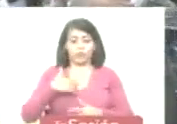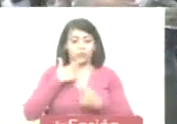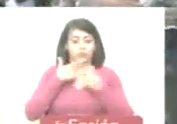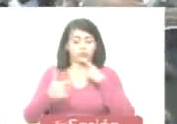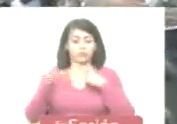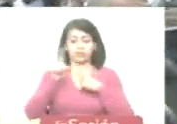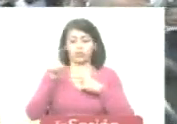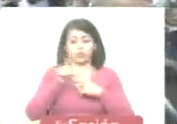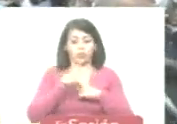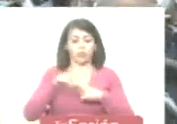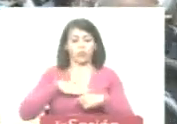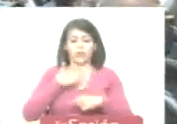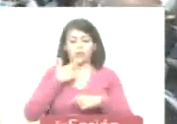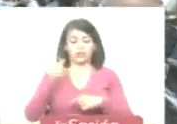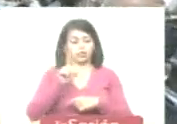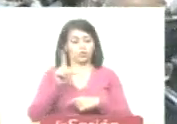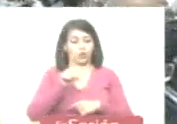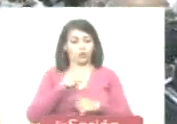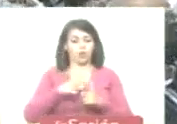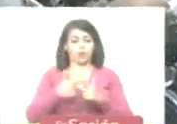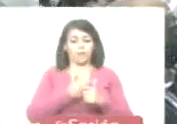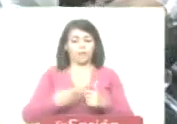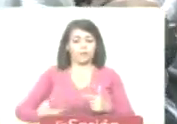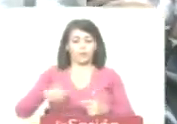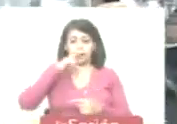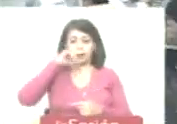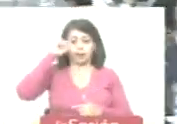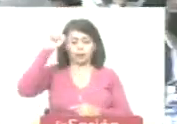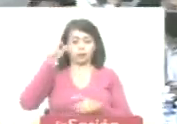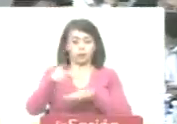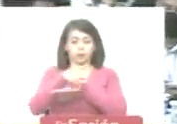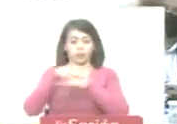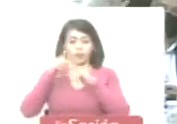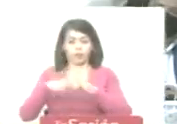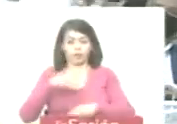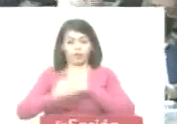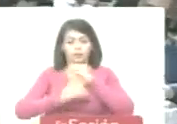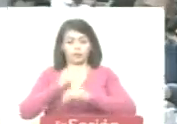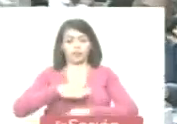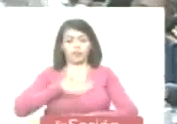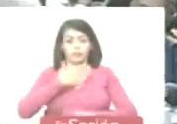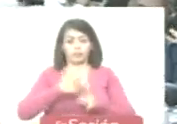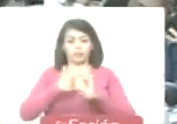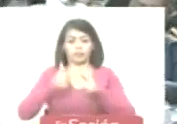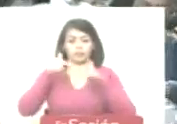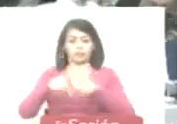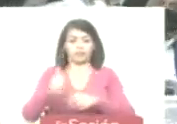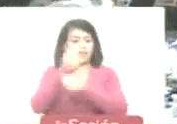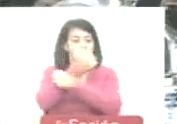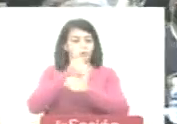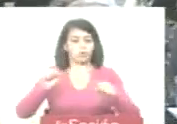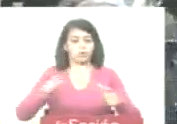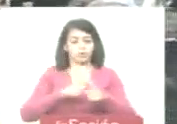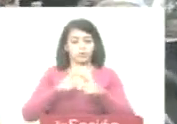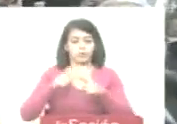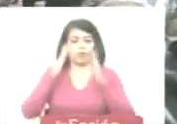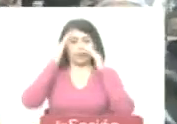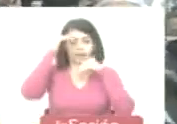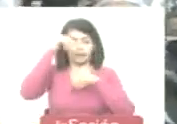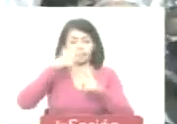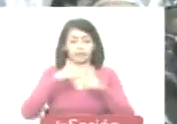pero que tampoco nadie puede negar que el presidente Nicolás Maduro y su gobierno han hecho lo posible y lo imposible para